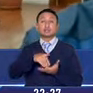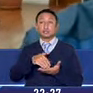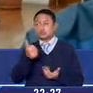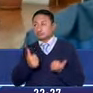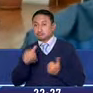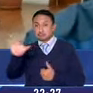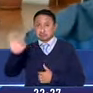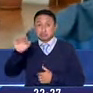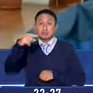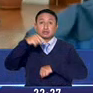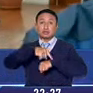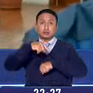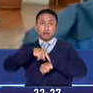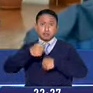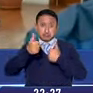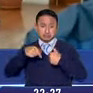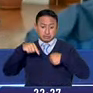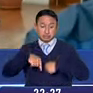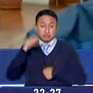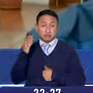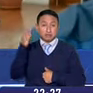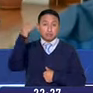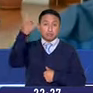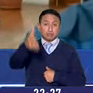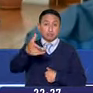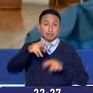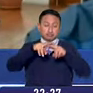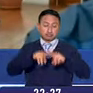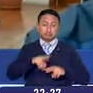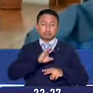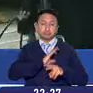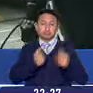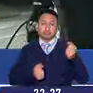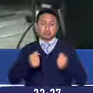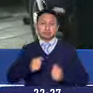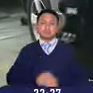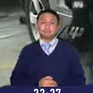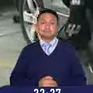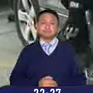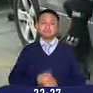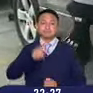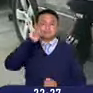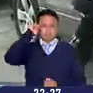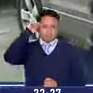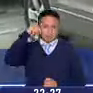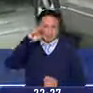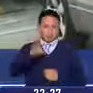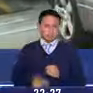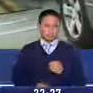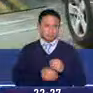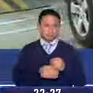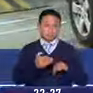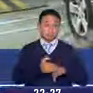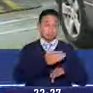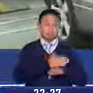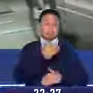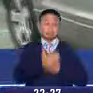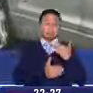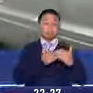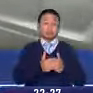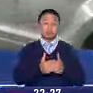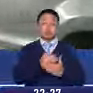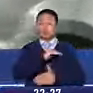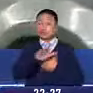preferencia, el horario que le convenga y podrá asistir a la revisión técnica vehicular. Recuerde que adicionalmente para cumplir con el proceso se